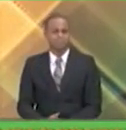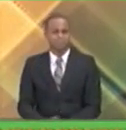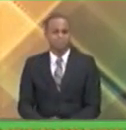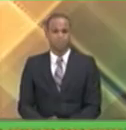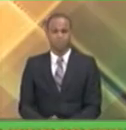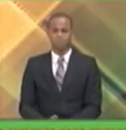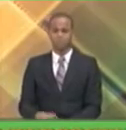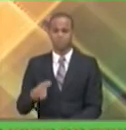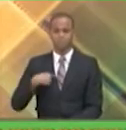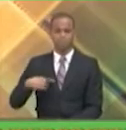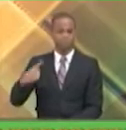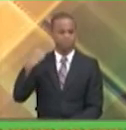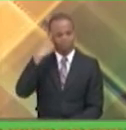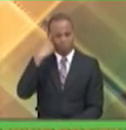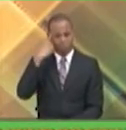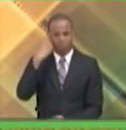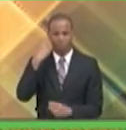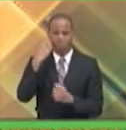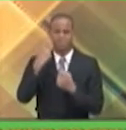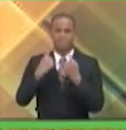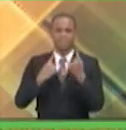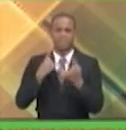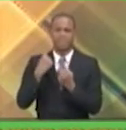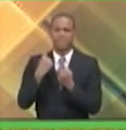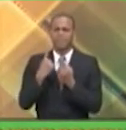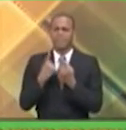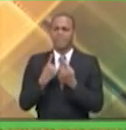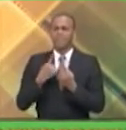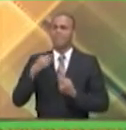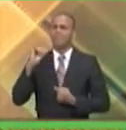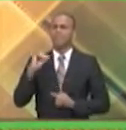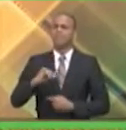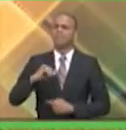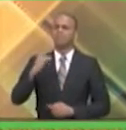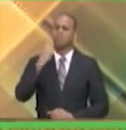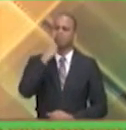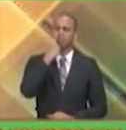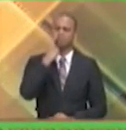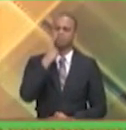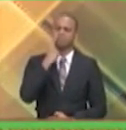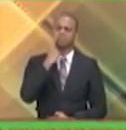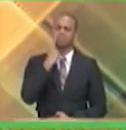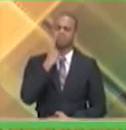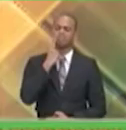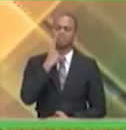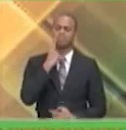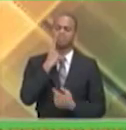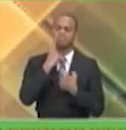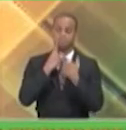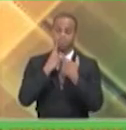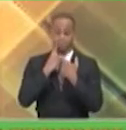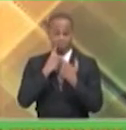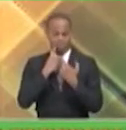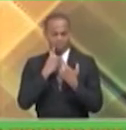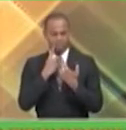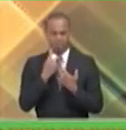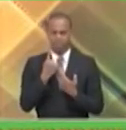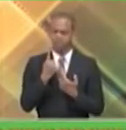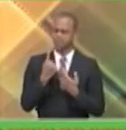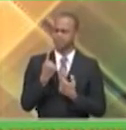Y no imaginé, no, una lágrima sirviera